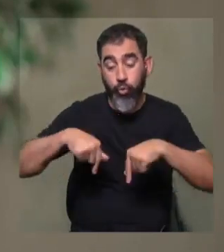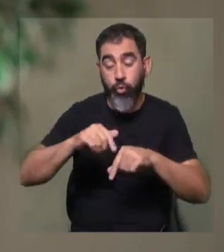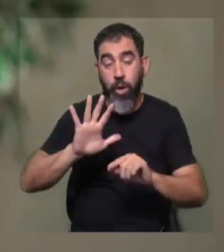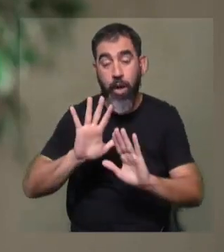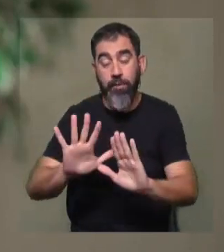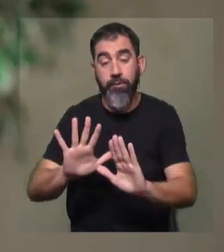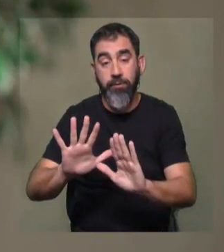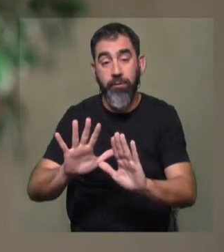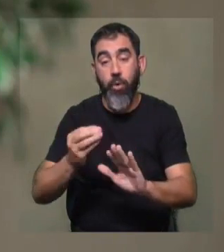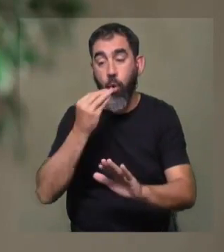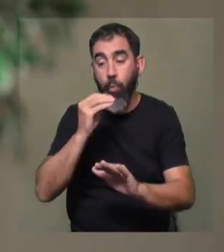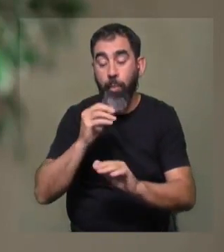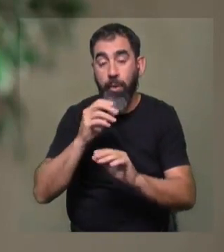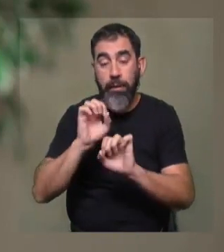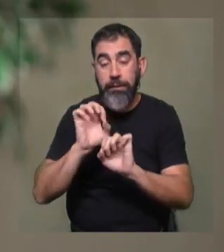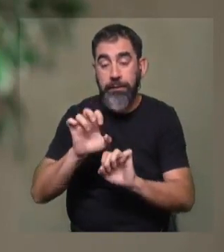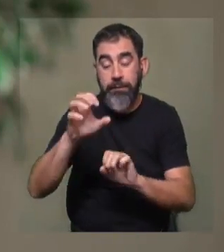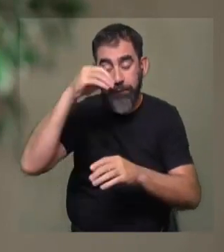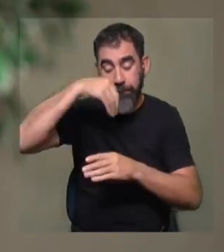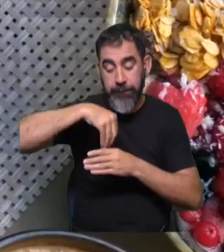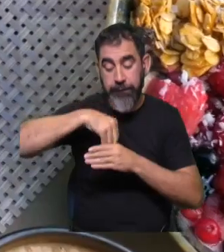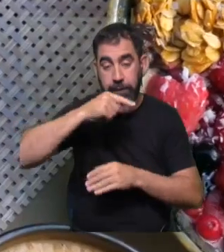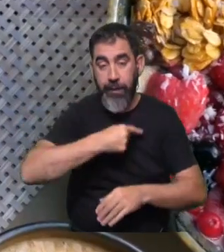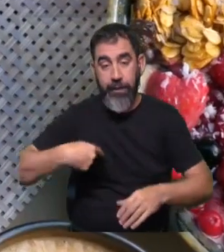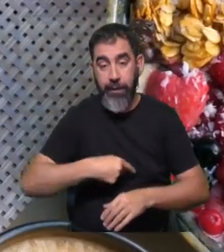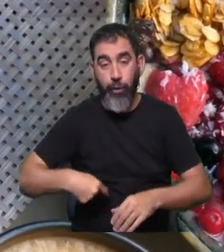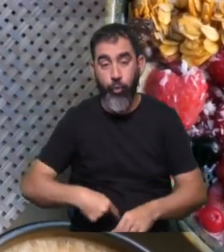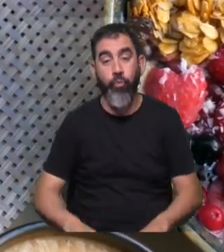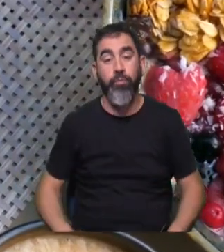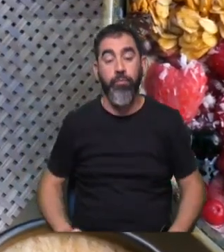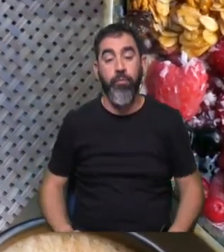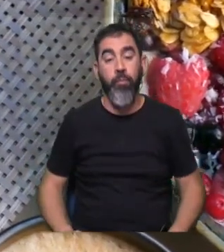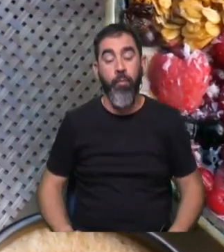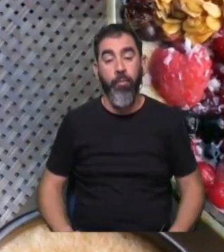que damos a comer a nuestros microbios que tenemos en el intestino.